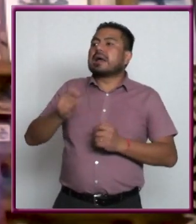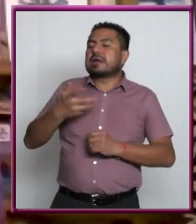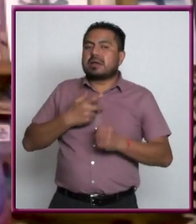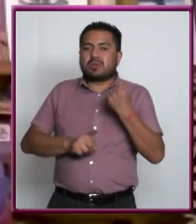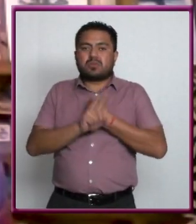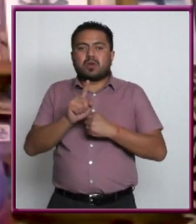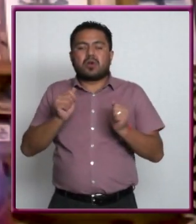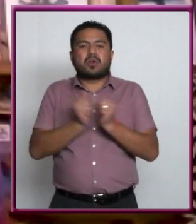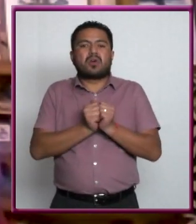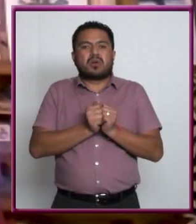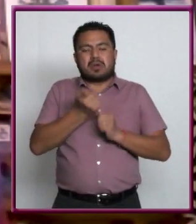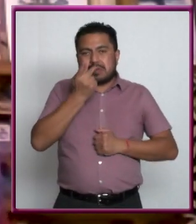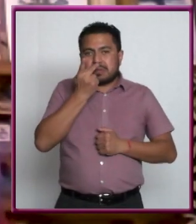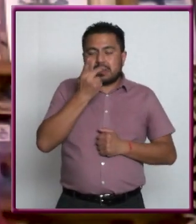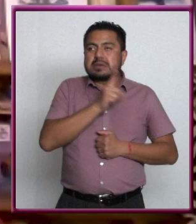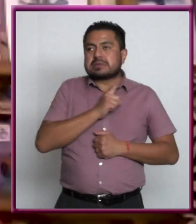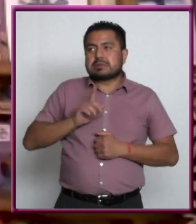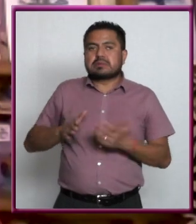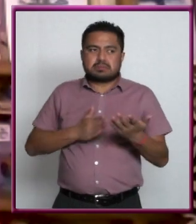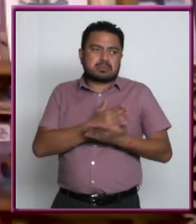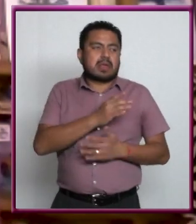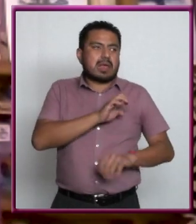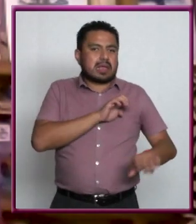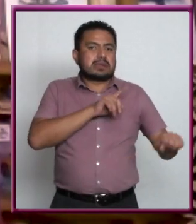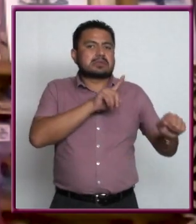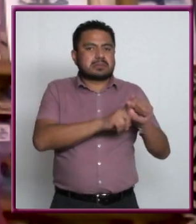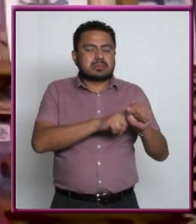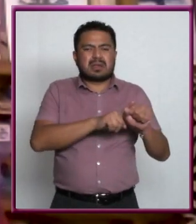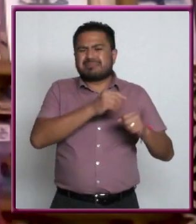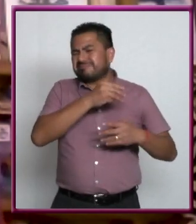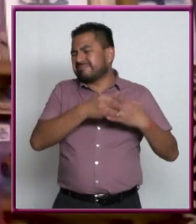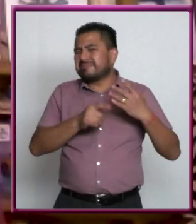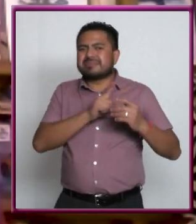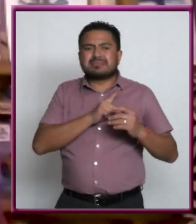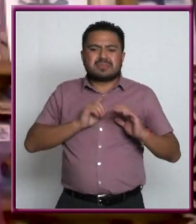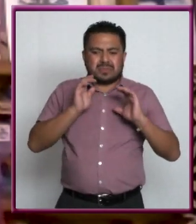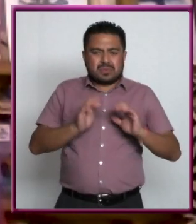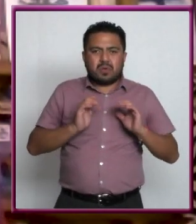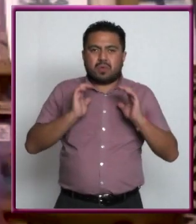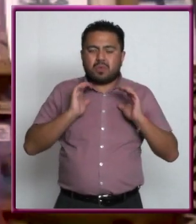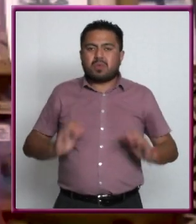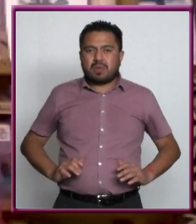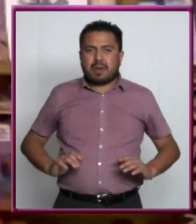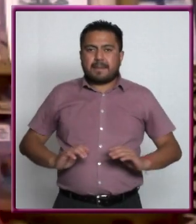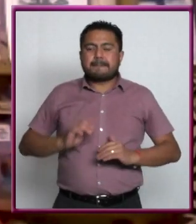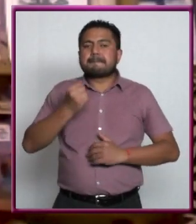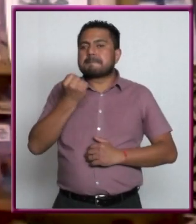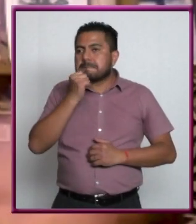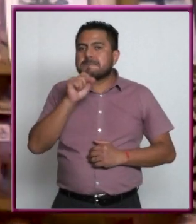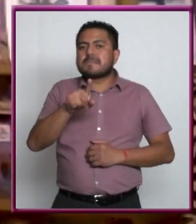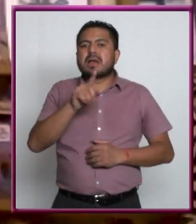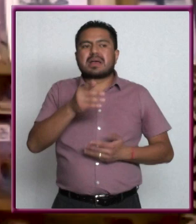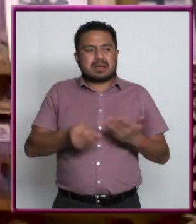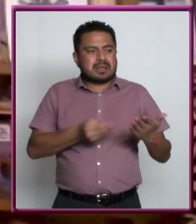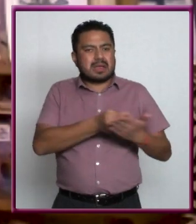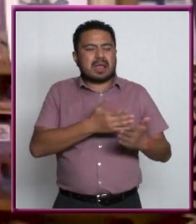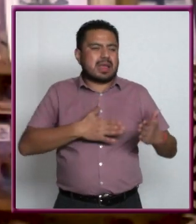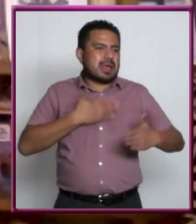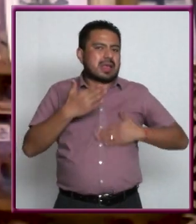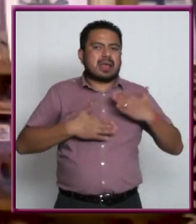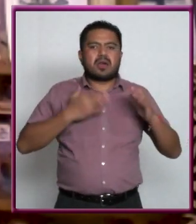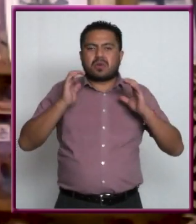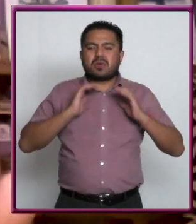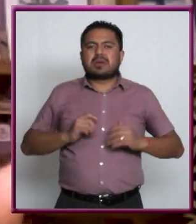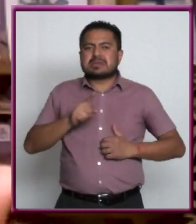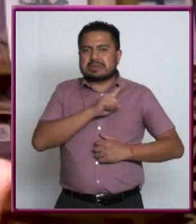problema genital, deben de ir con un especialista. En fin, hay que cuidar nuestro cuerpo, ¿no? Y también hay que darle alegría al cuerpo.